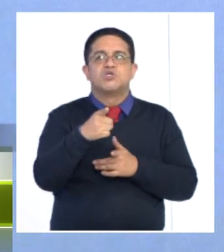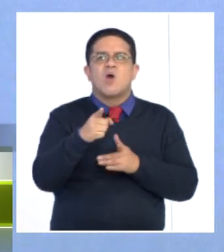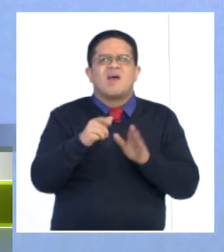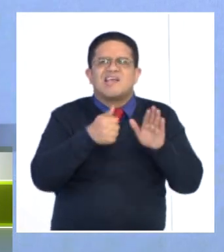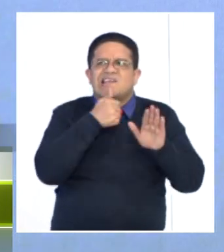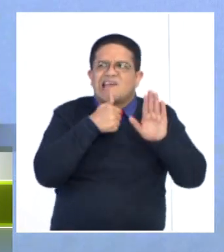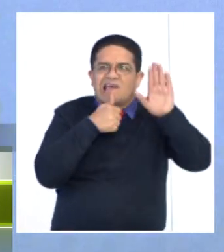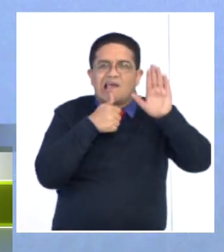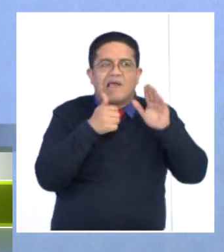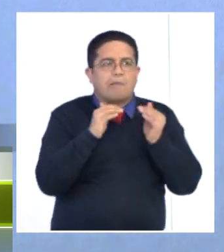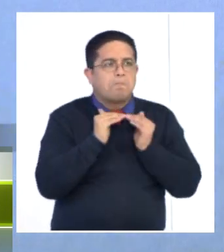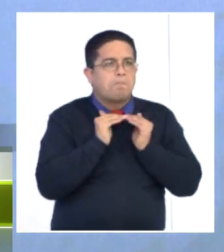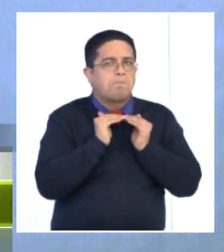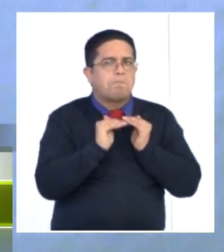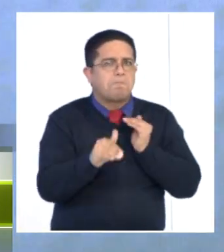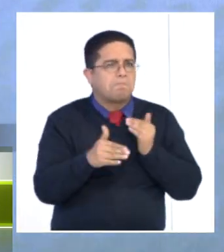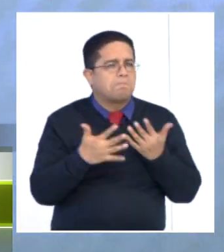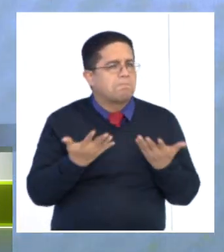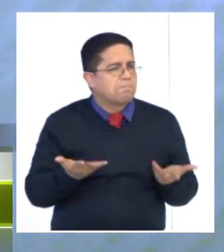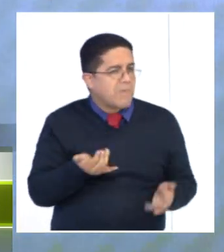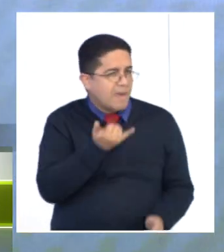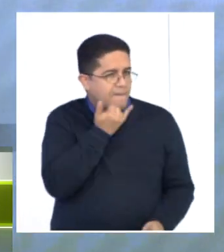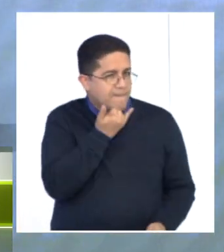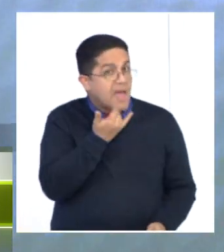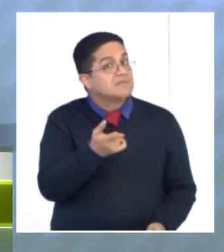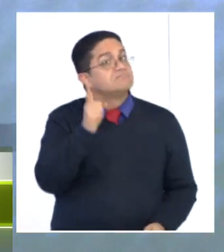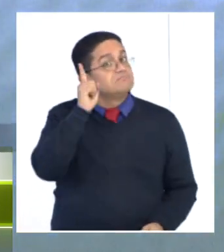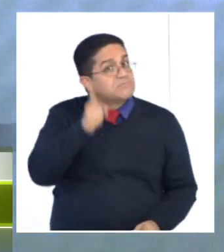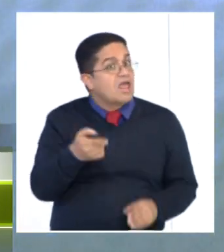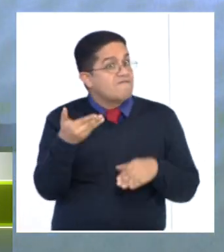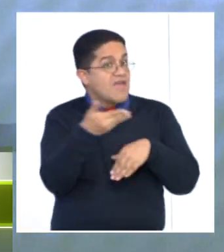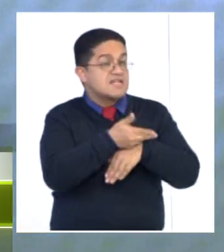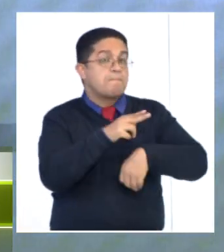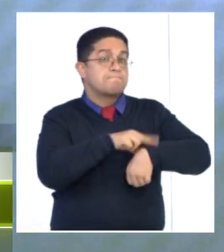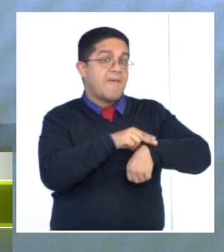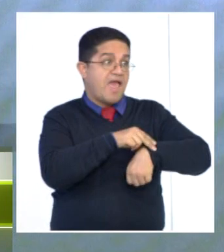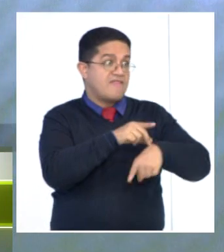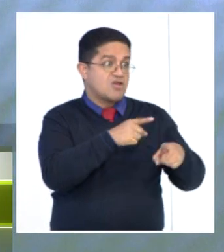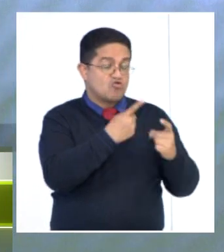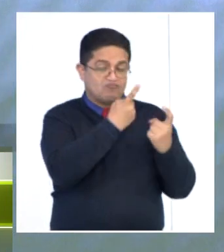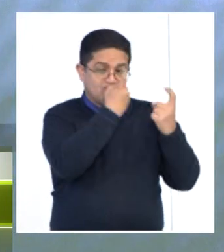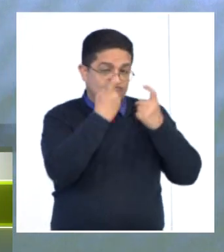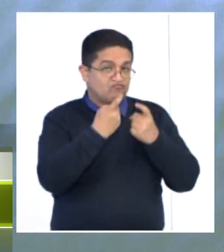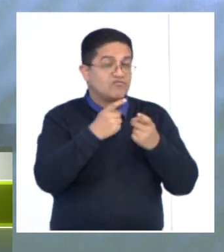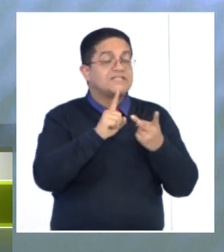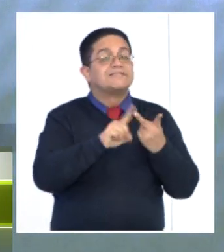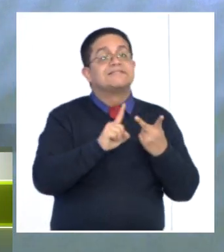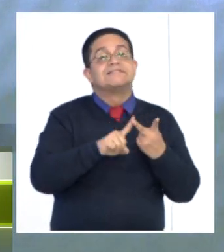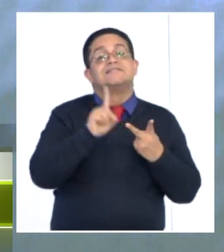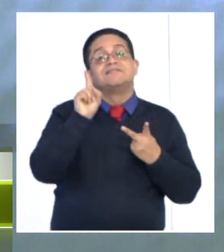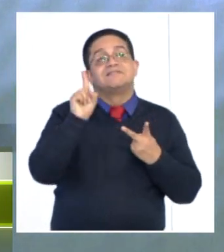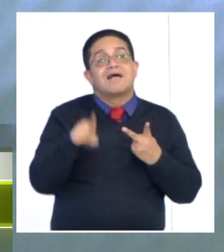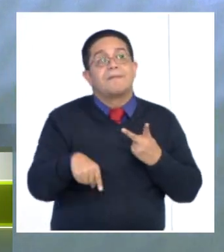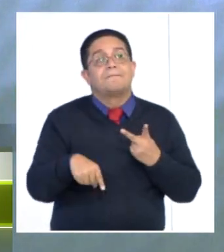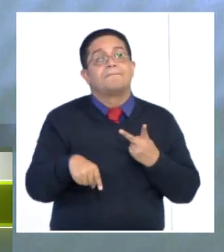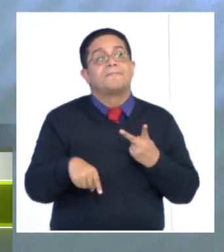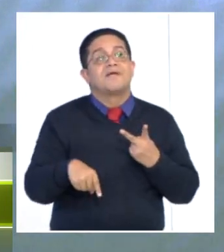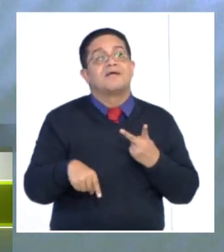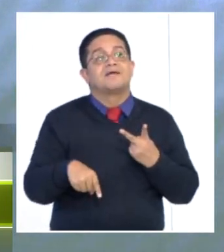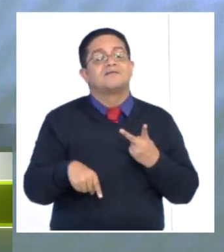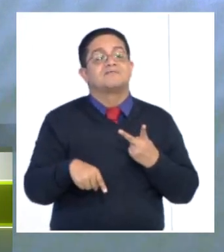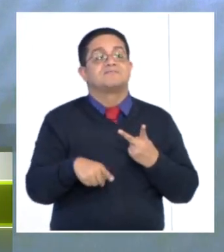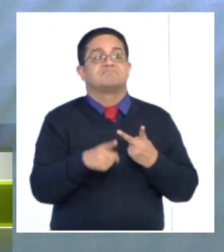levanta la mano y digo, ok, ya va, ¿qué pasa? Estamos mal. No, hay que ir al urólogo, y hay que tener, siempre lo menciono, si bien no hay una